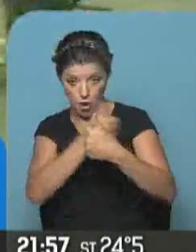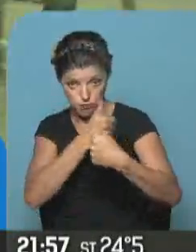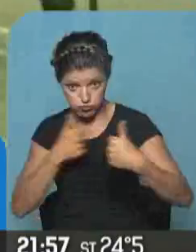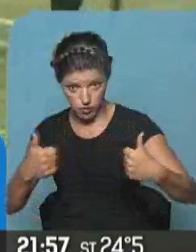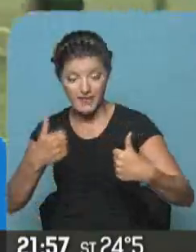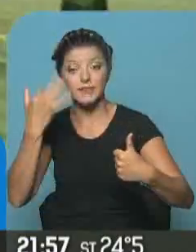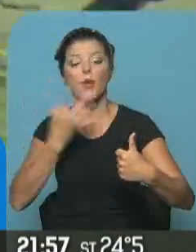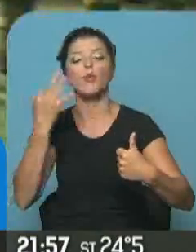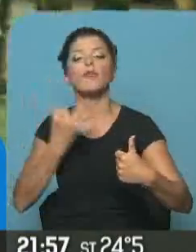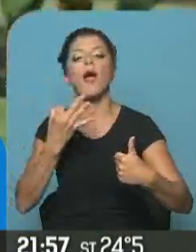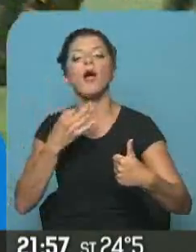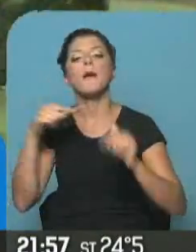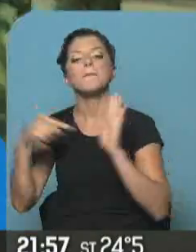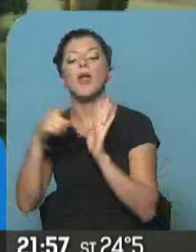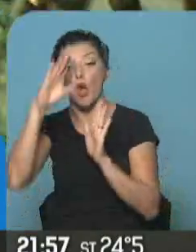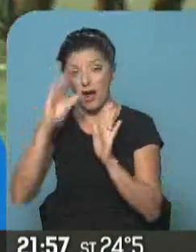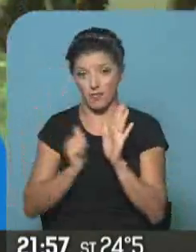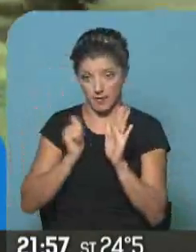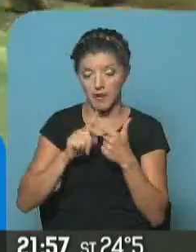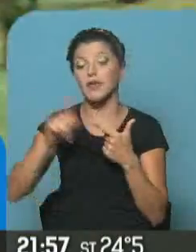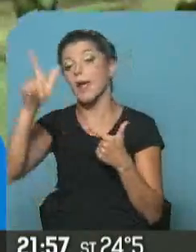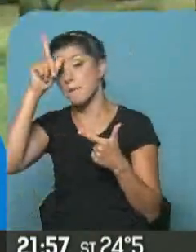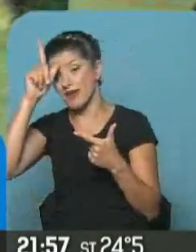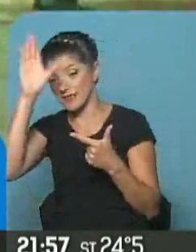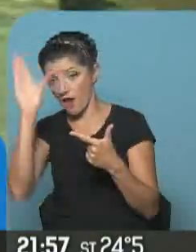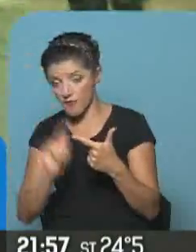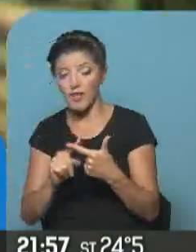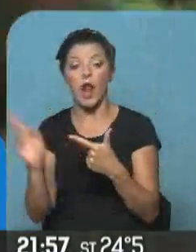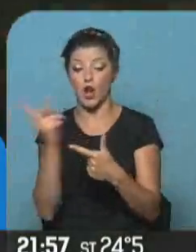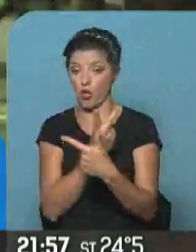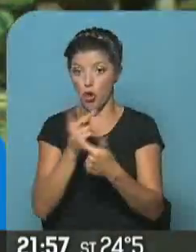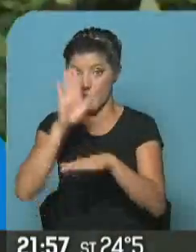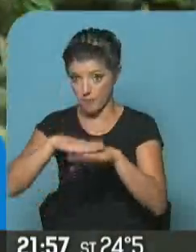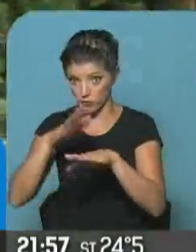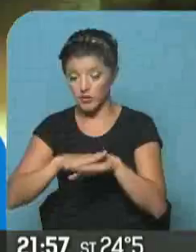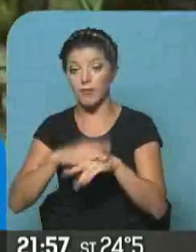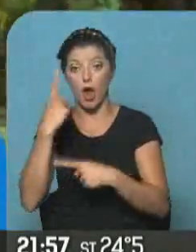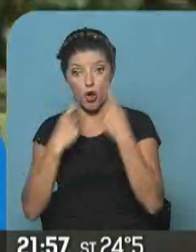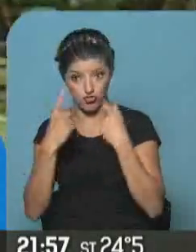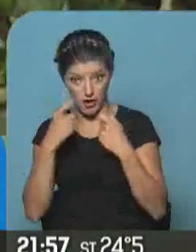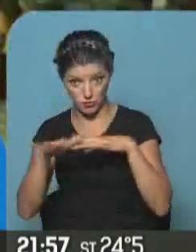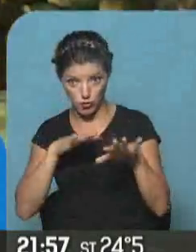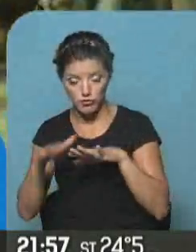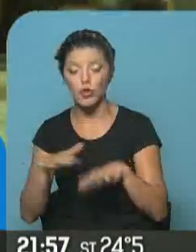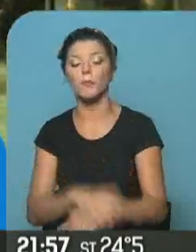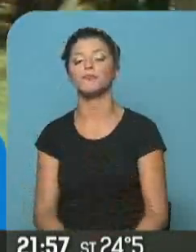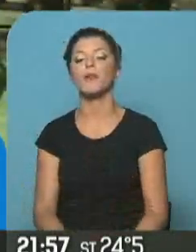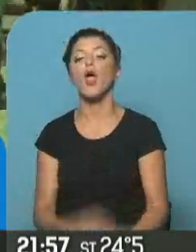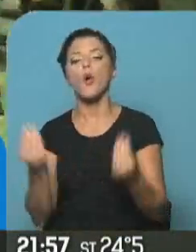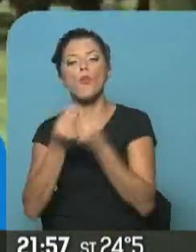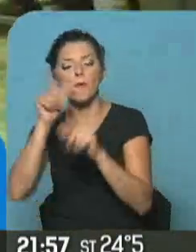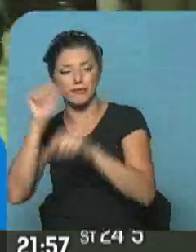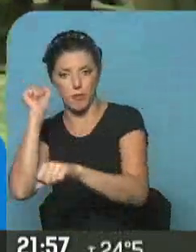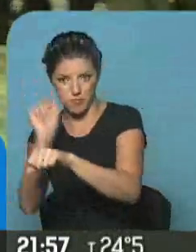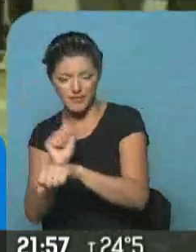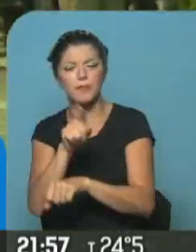a cargo de la seguridad quedaron Gendarmería y la Policía Federal y hay varios detenidos. Las agrupaciones que habían convocado este reclamo fueron